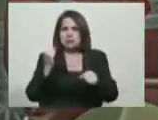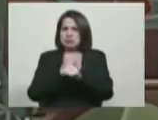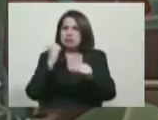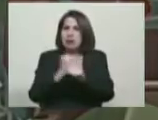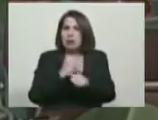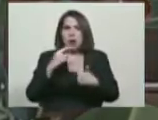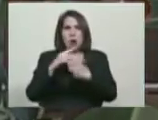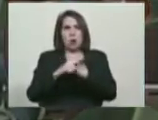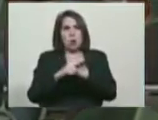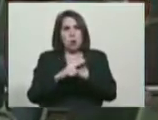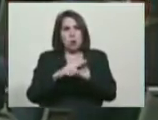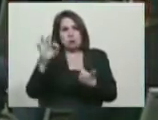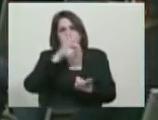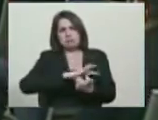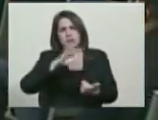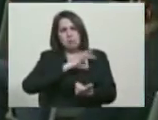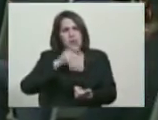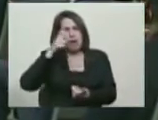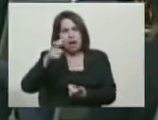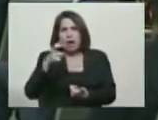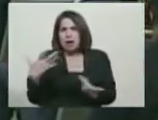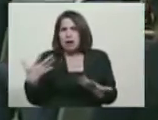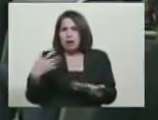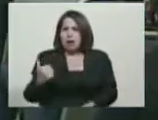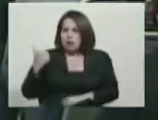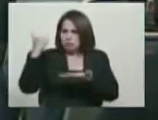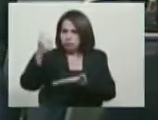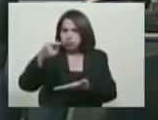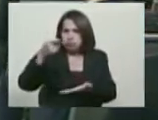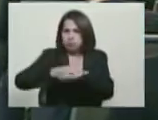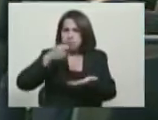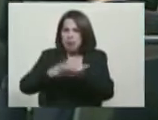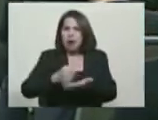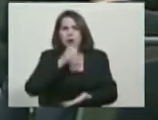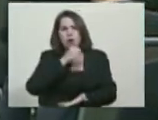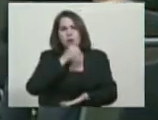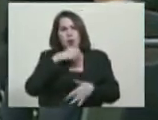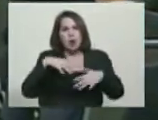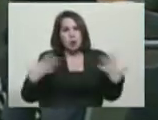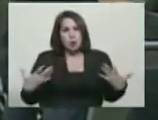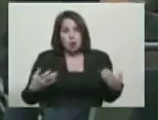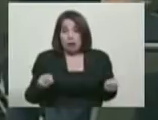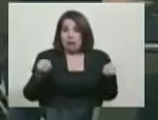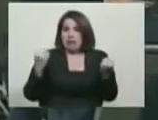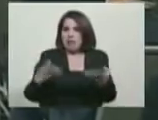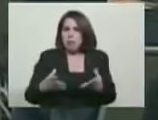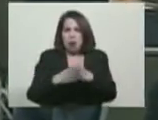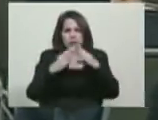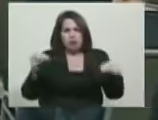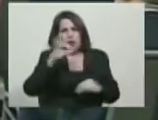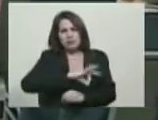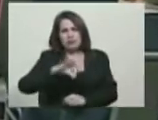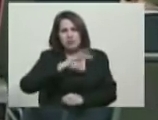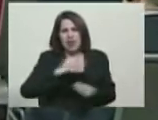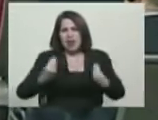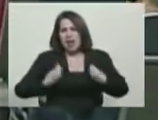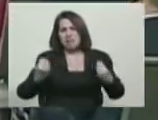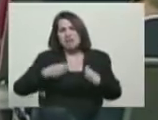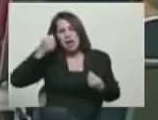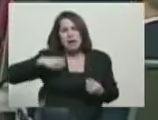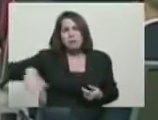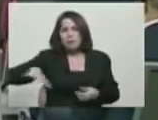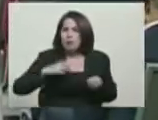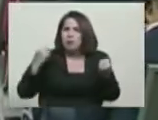en seguridad social, en pensiones. Esa riqueza se convierte en felicidad, en seguridad social, en vida del pueblo.